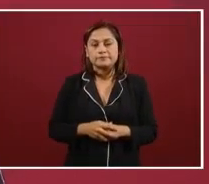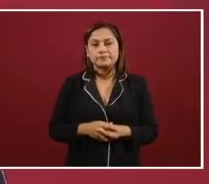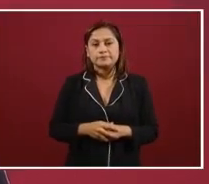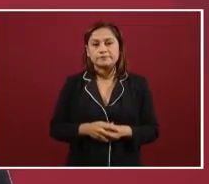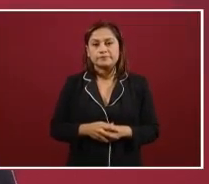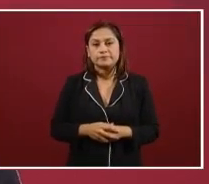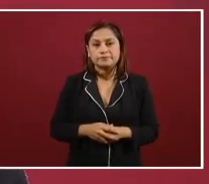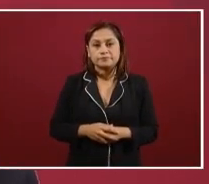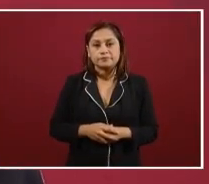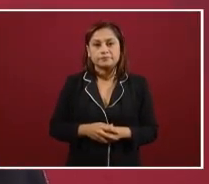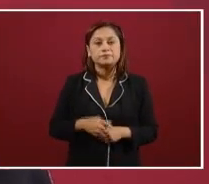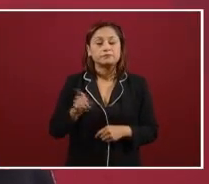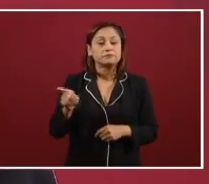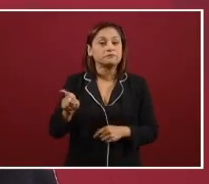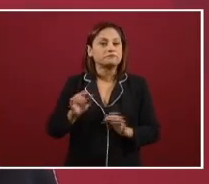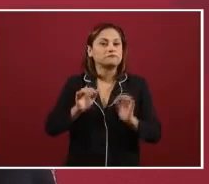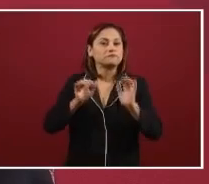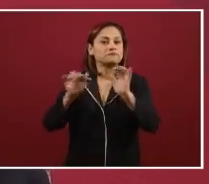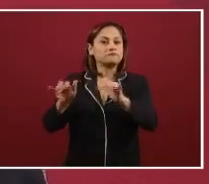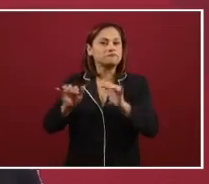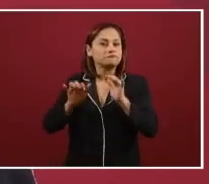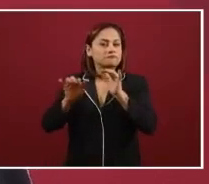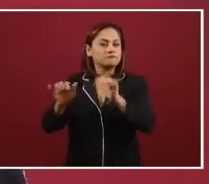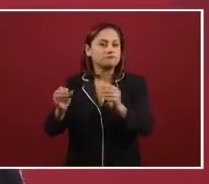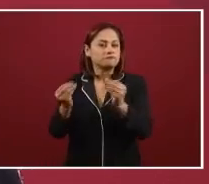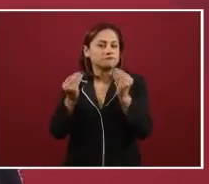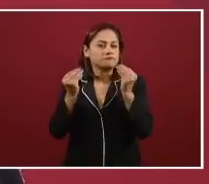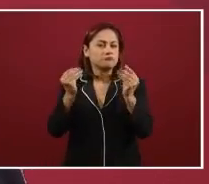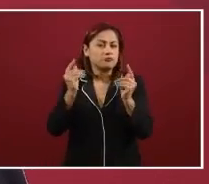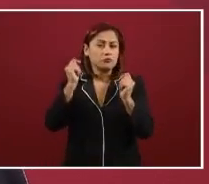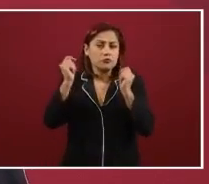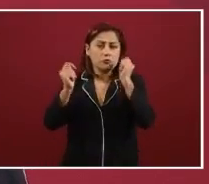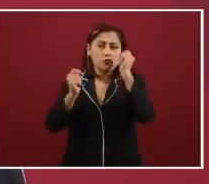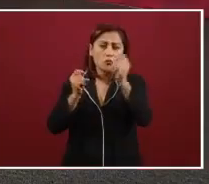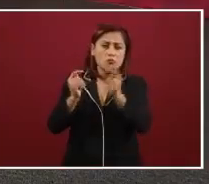Muy visitada por turistas